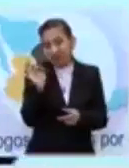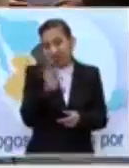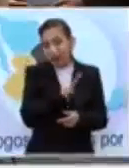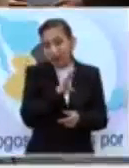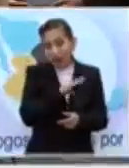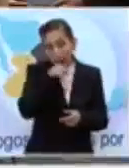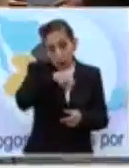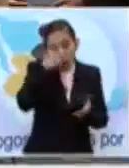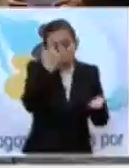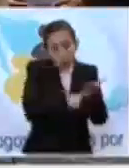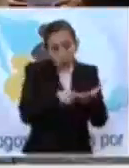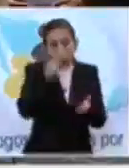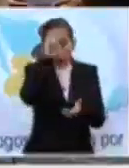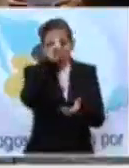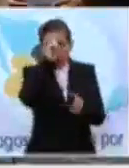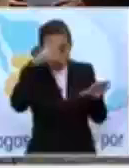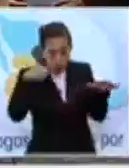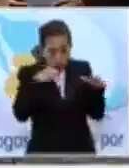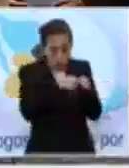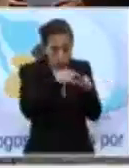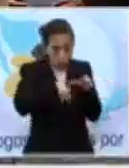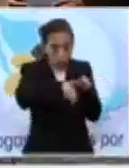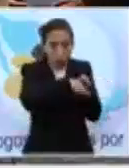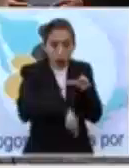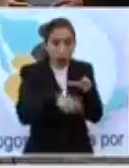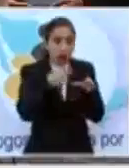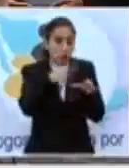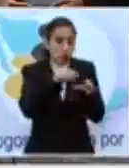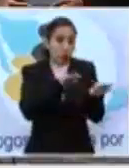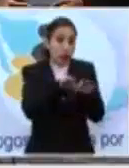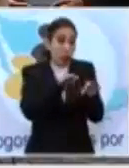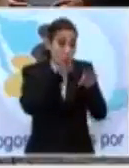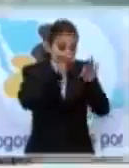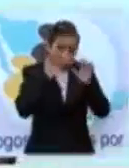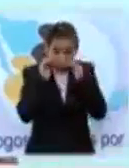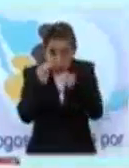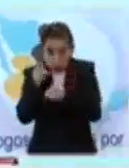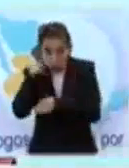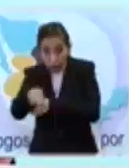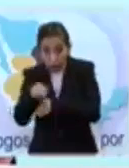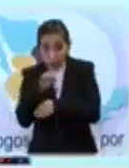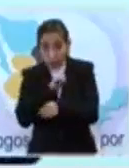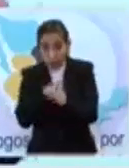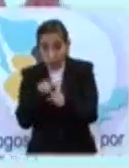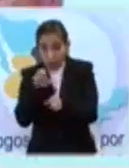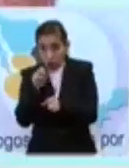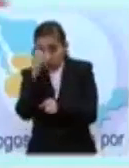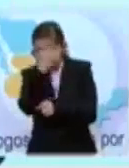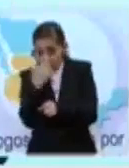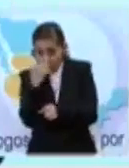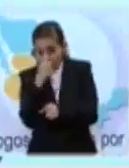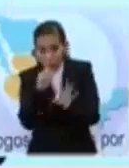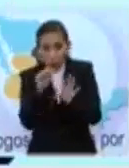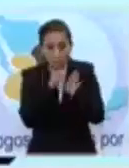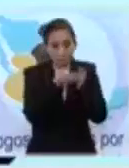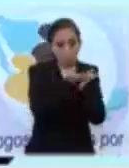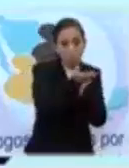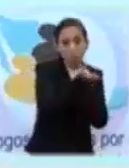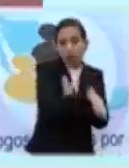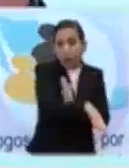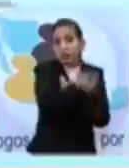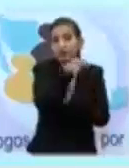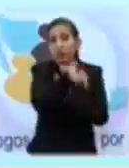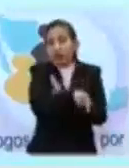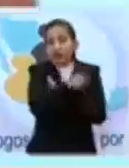probable que ese nuevo consejo cumpla funciones que no necesariamente son las funciones exclusivas de la evaluación. Y lo que hoy es el Consejo